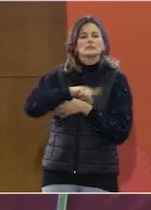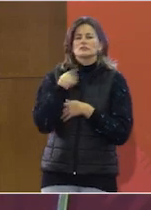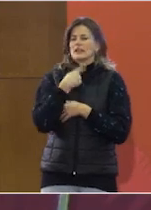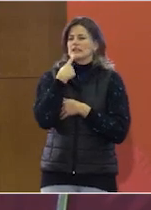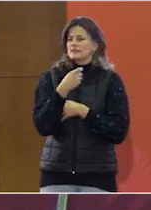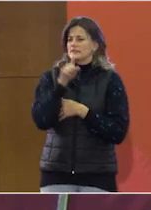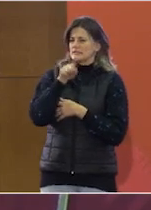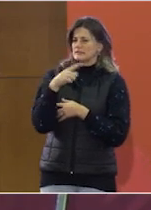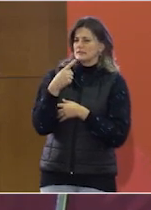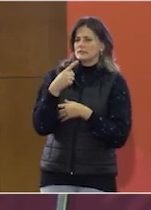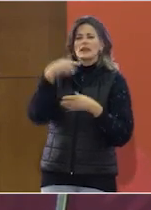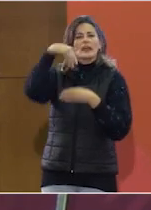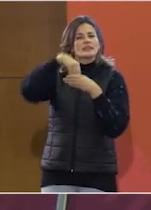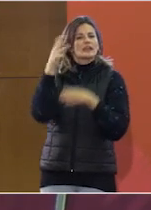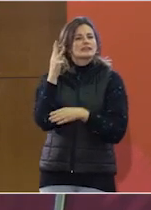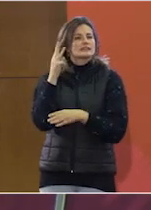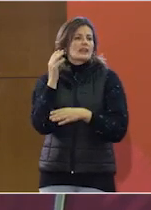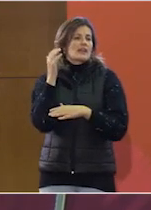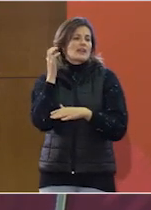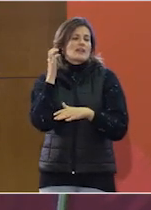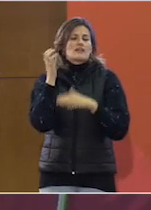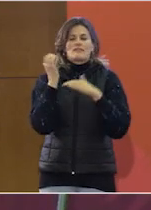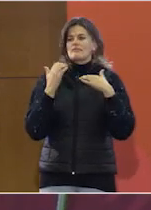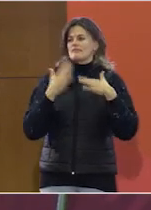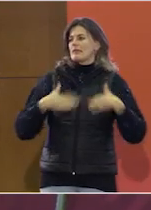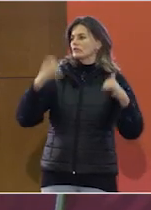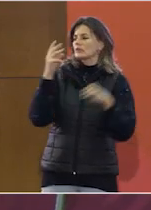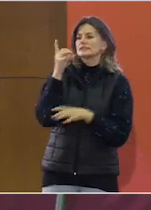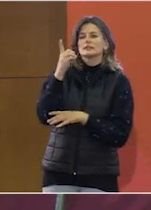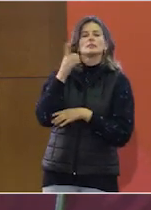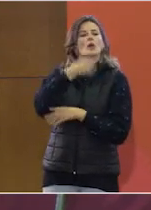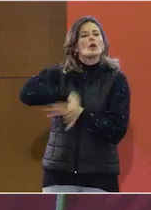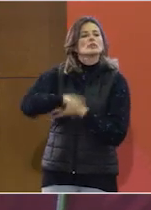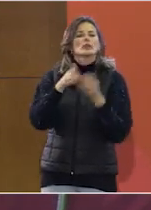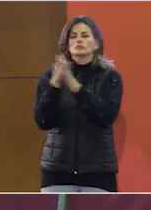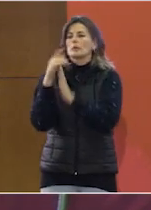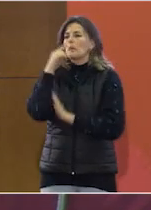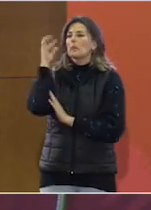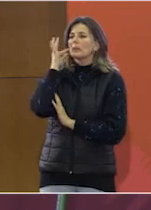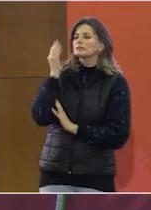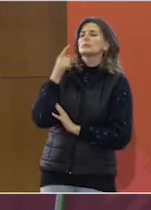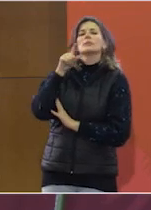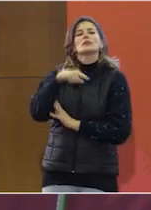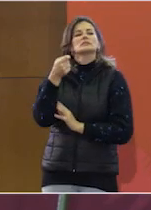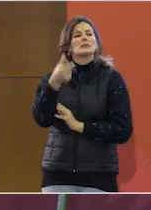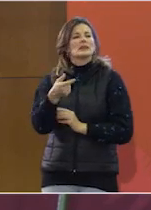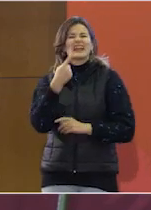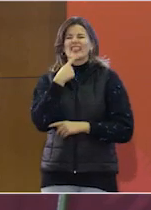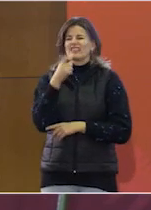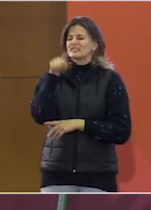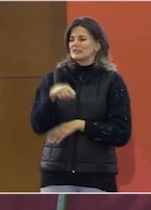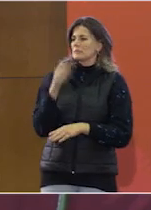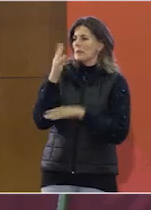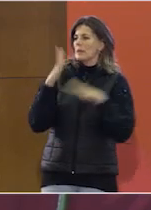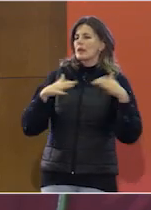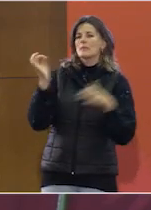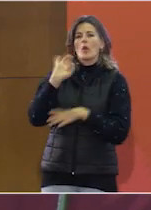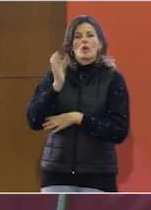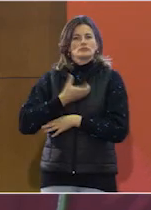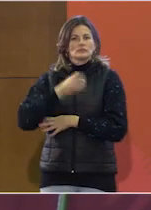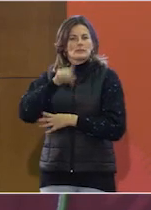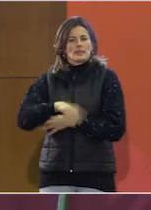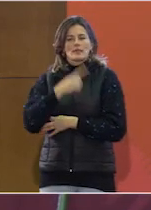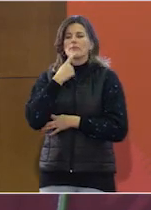difícil en el Congreso de los Diputados o que los compañeros y compañeras lo han tenido difícil en el Parlamento o en el